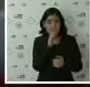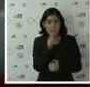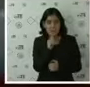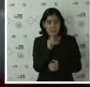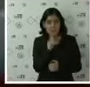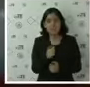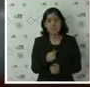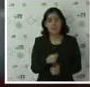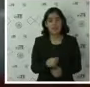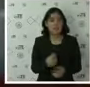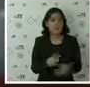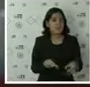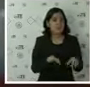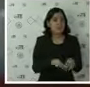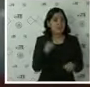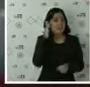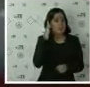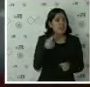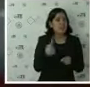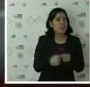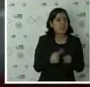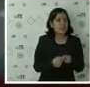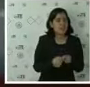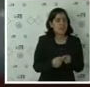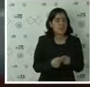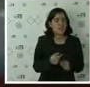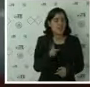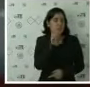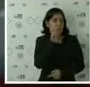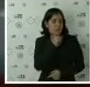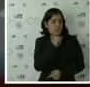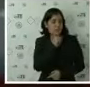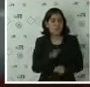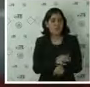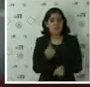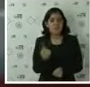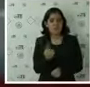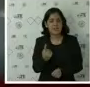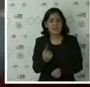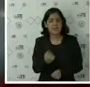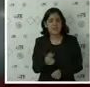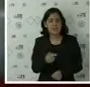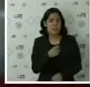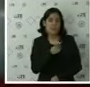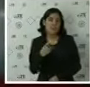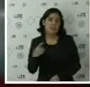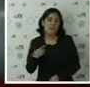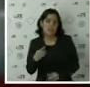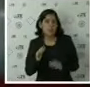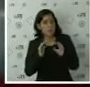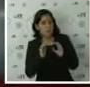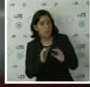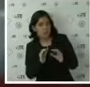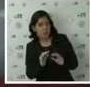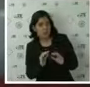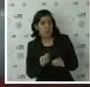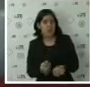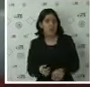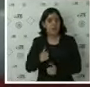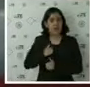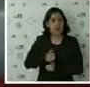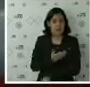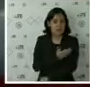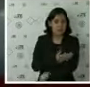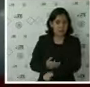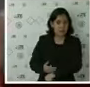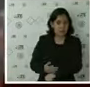porque muchas mujeres jóvenes están al cuidado de sus familiares, ya sea enfermos, niños, en sus casas, y no reciben